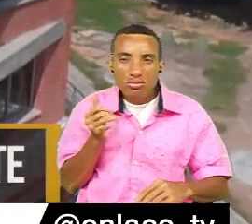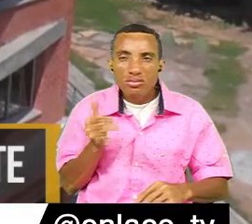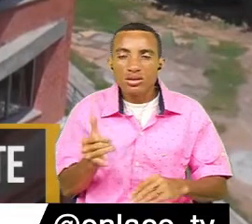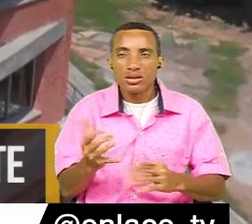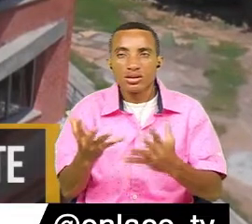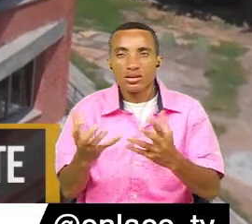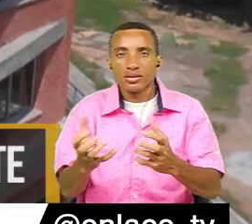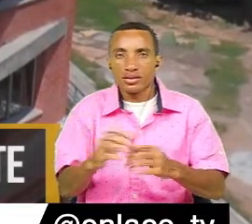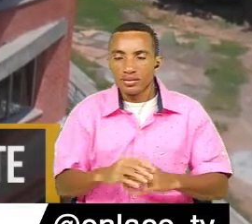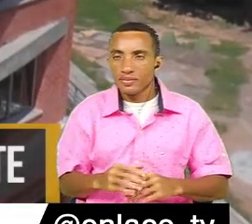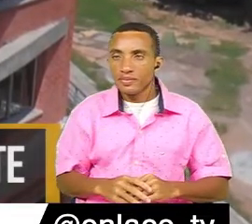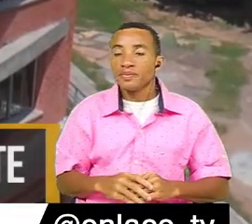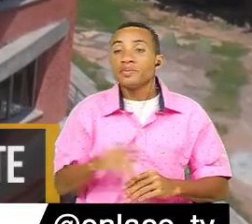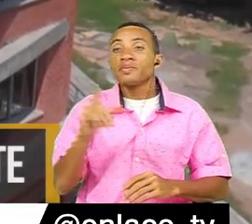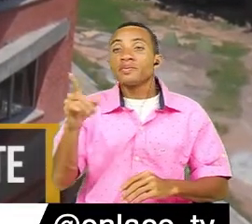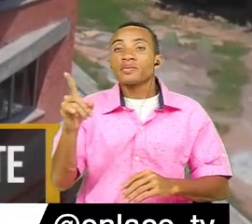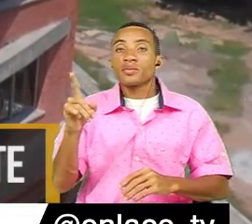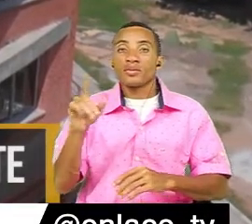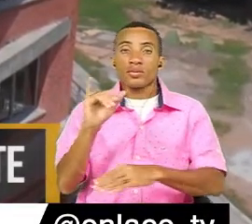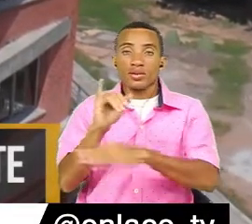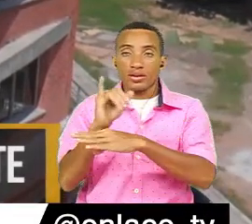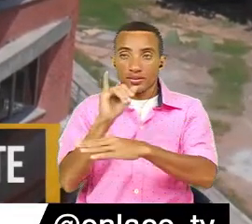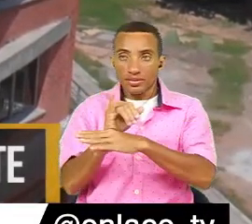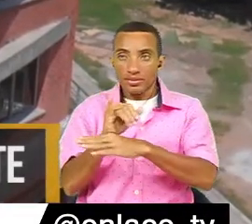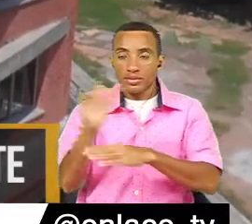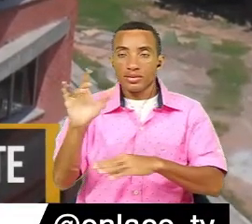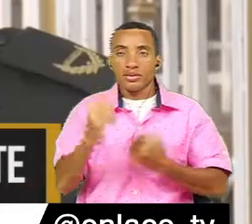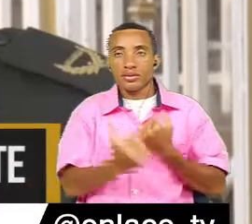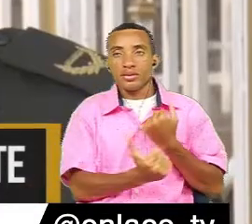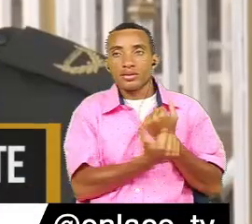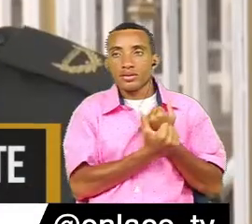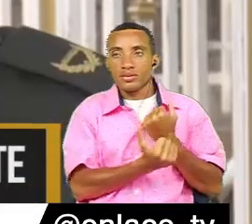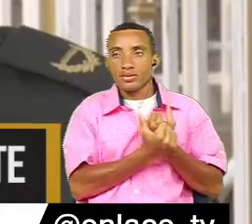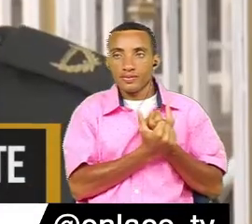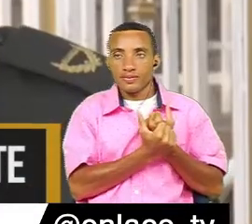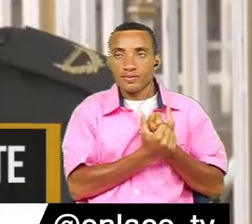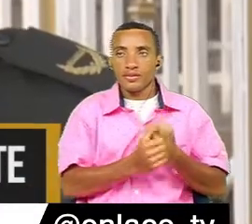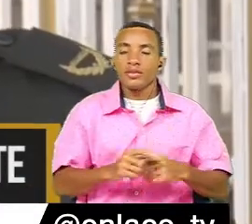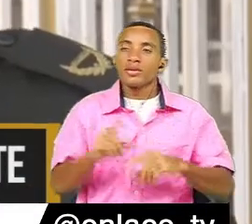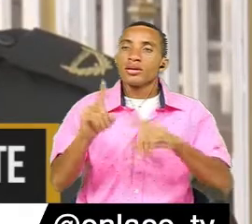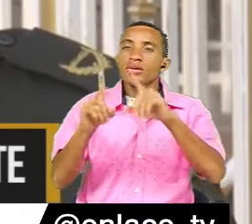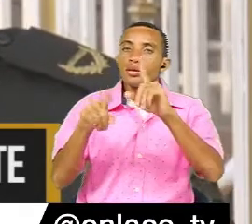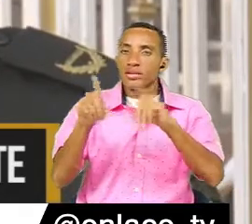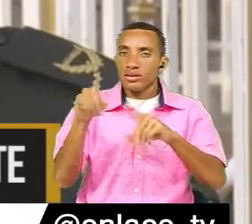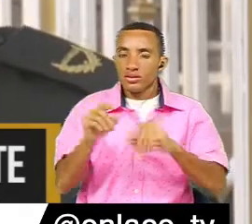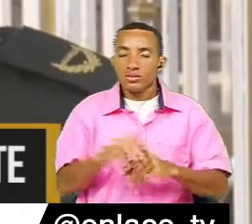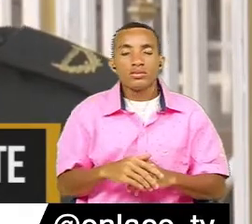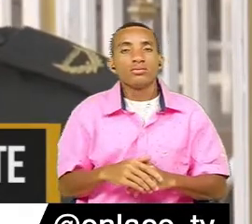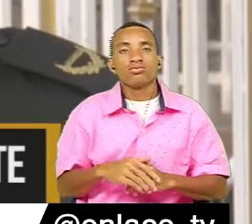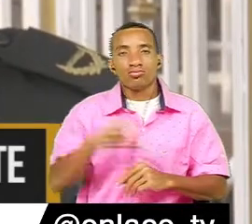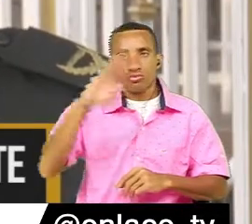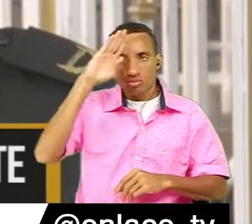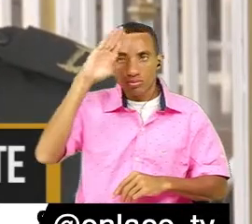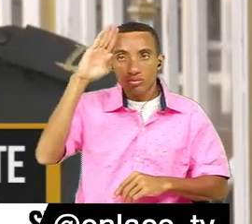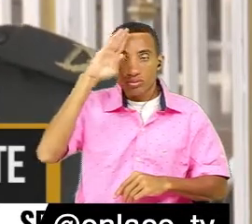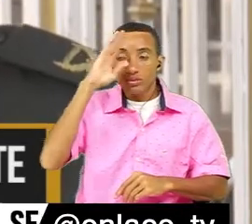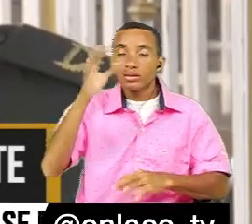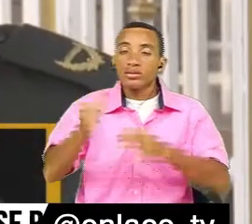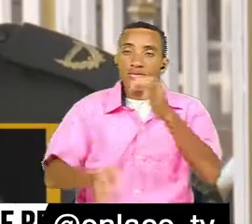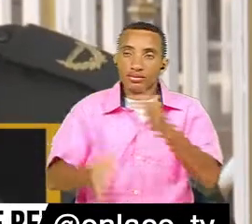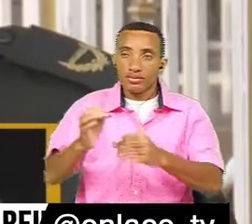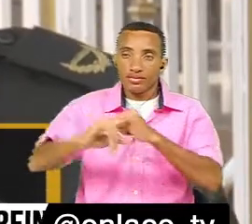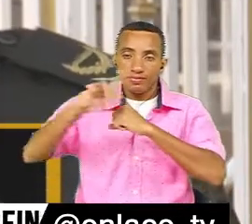en la institución educativa Camilo Torres, al nororiente de la ciudad. La unidad de policía judicial del sistema de responsabilidad penal para